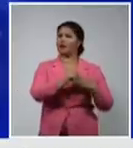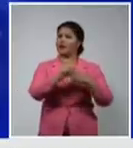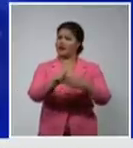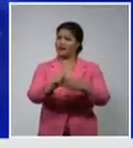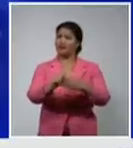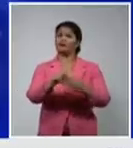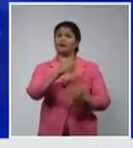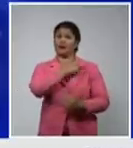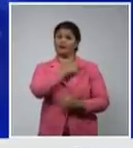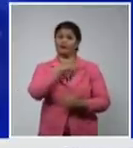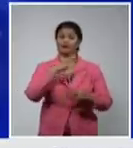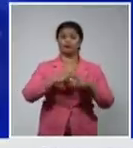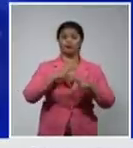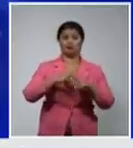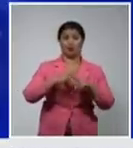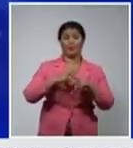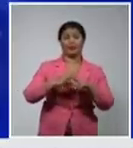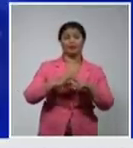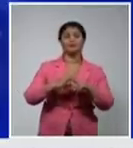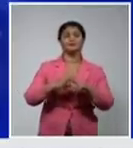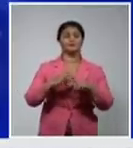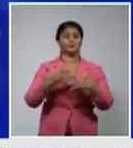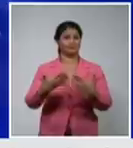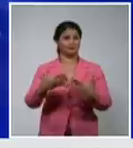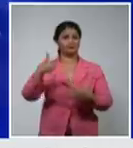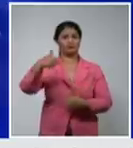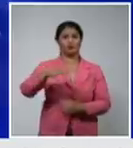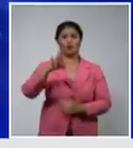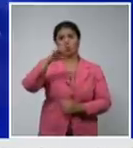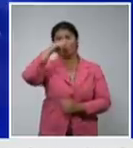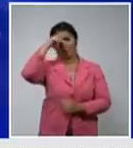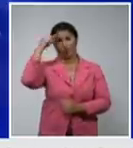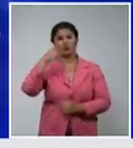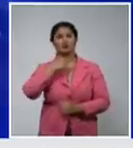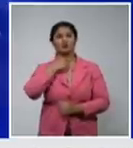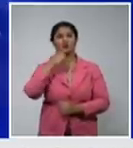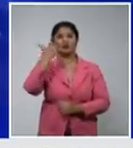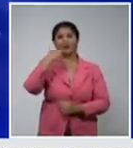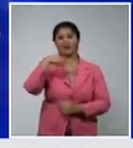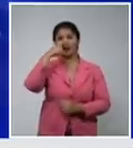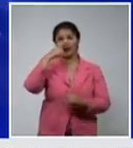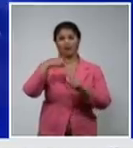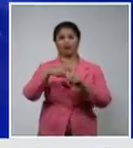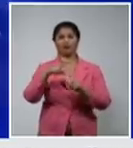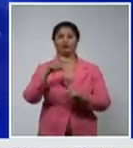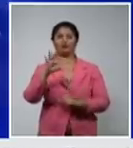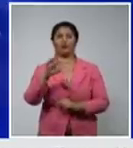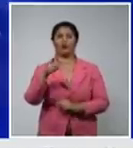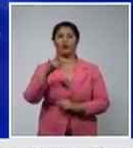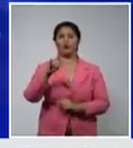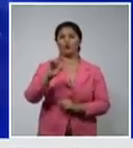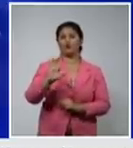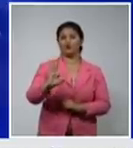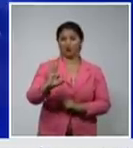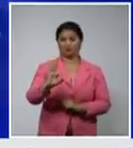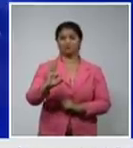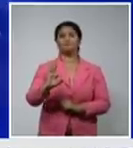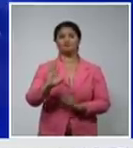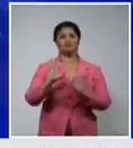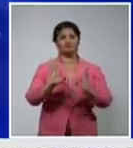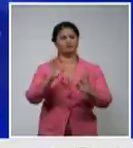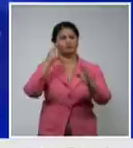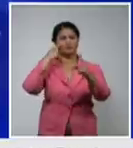que asaltaron el Palacio Presidencial con el objetivo de poder ajusticiar al tirano que, como muy